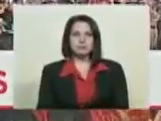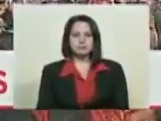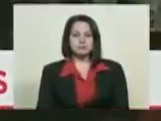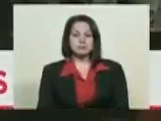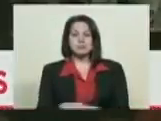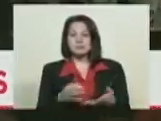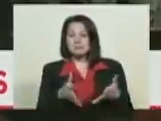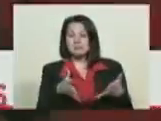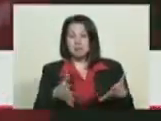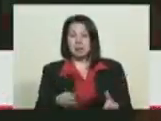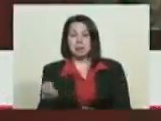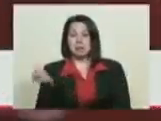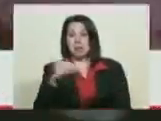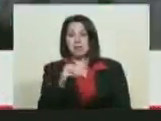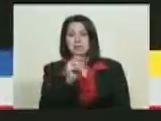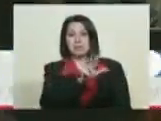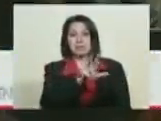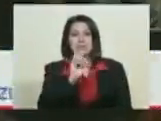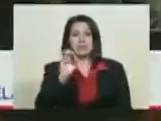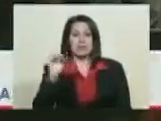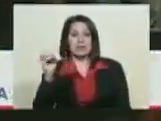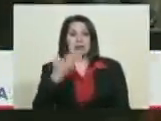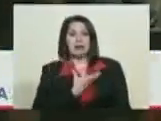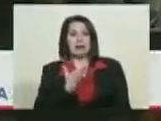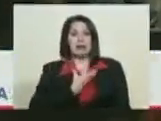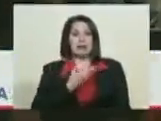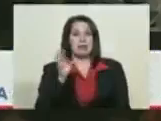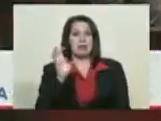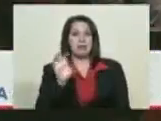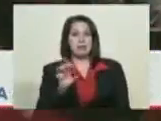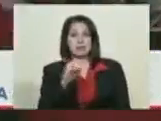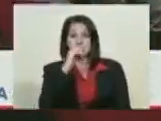Más de 300 alcaldías del país.